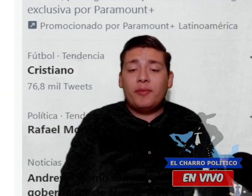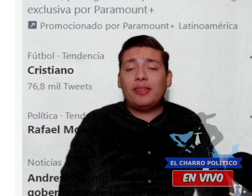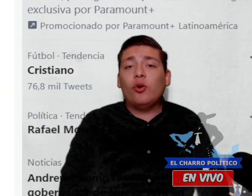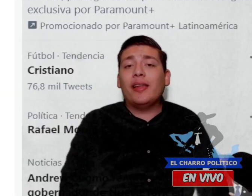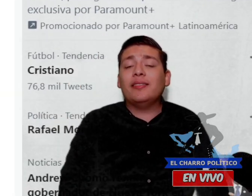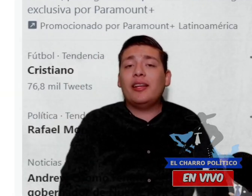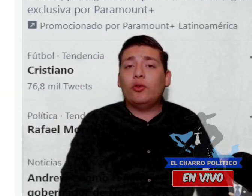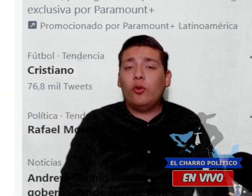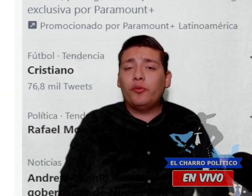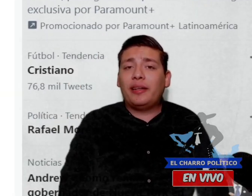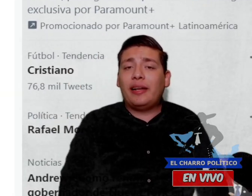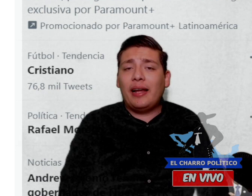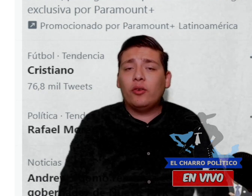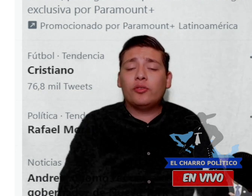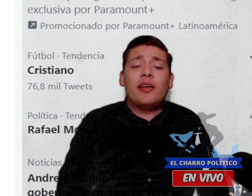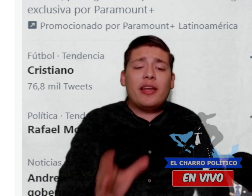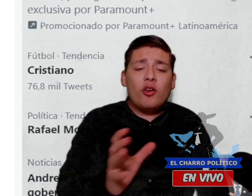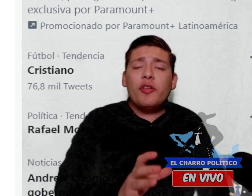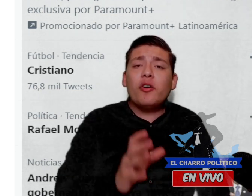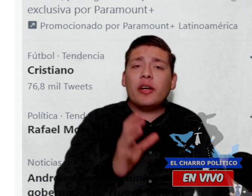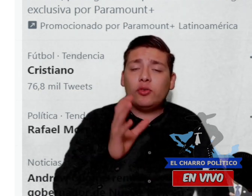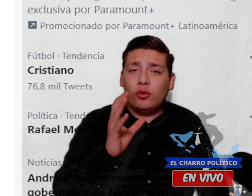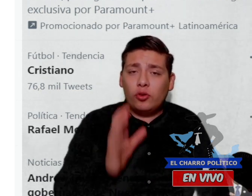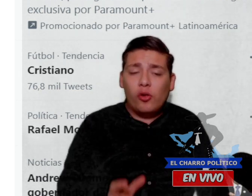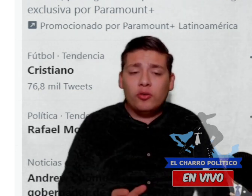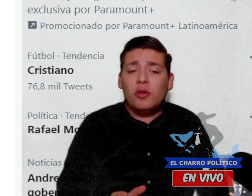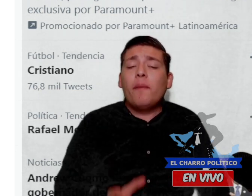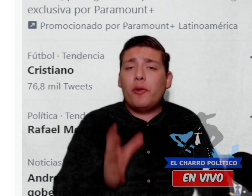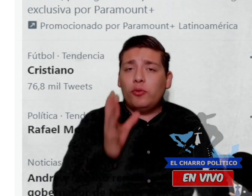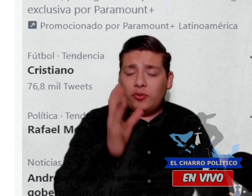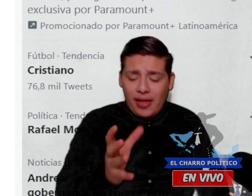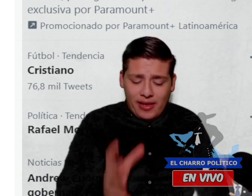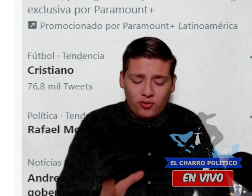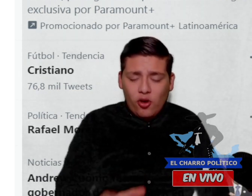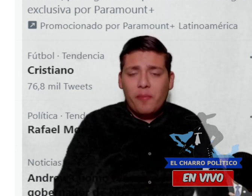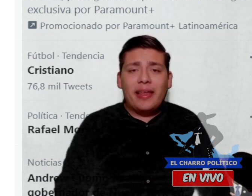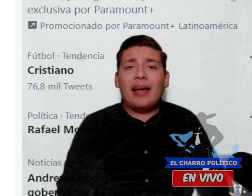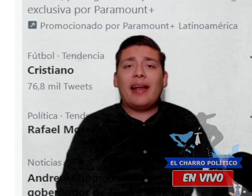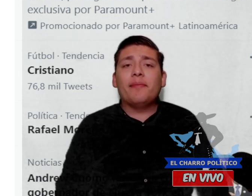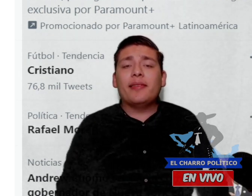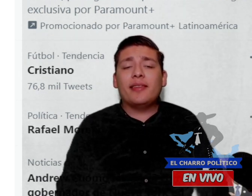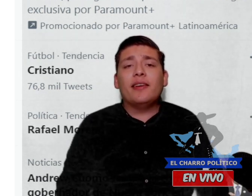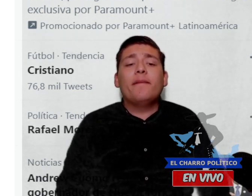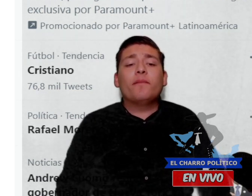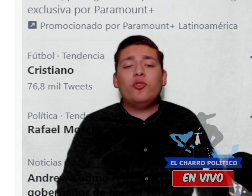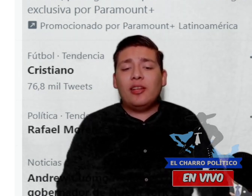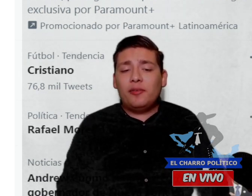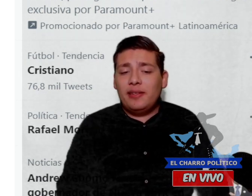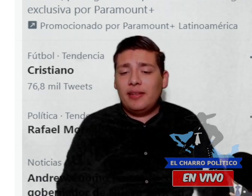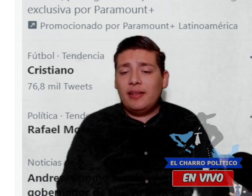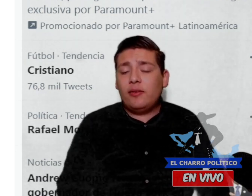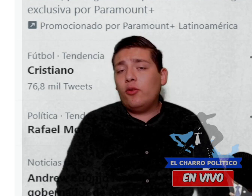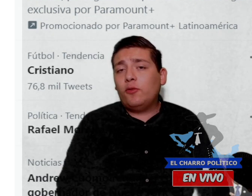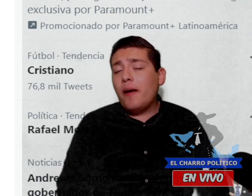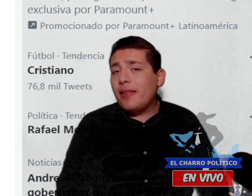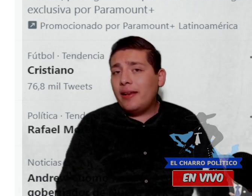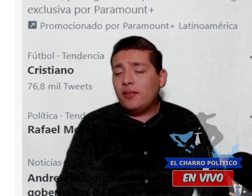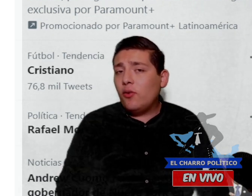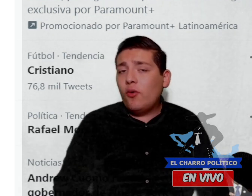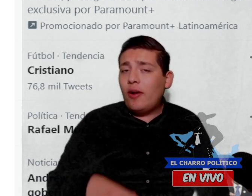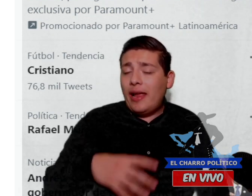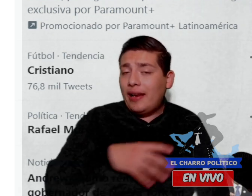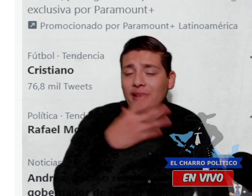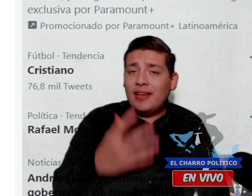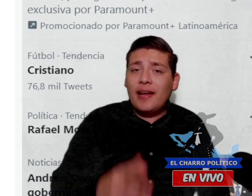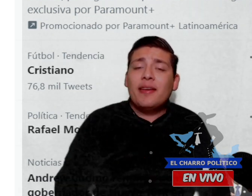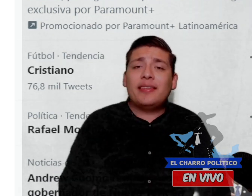costa de todas y todos los mexicanos. Y no digo que son todos, pero ustedes no me dejarán mentir. Muchas veces los padres